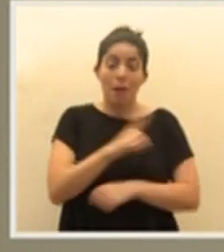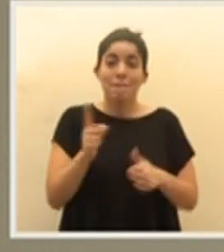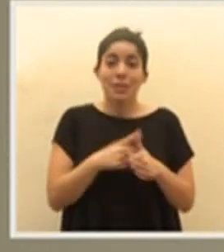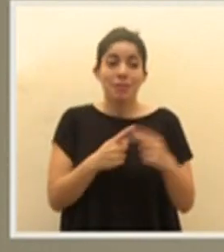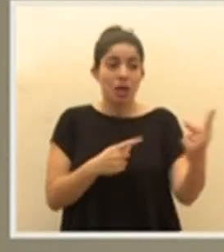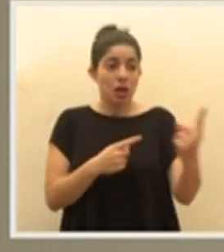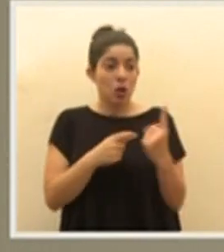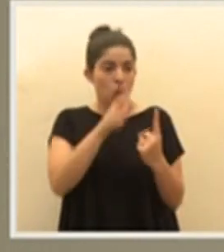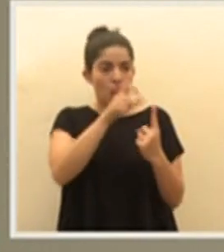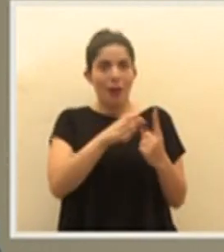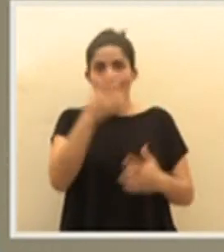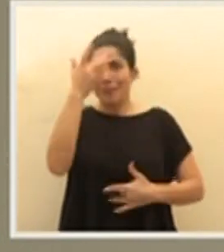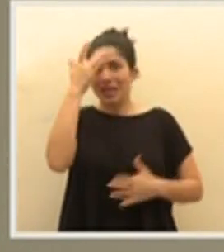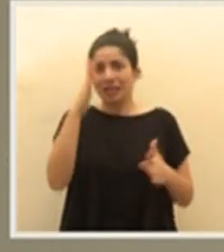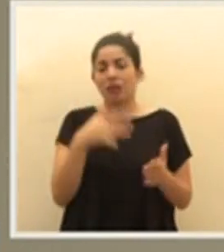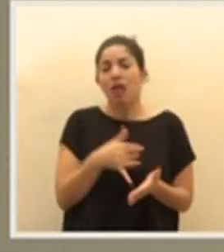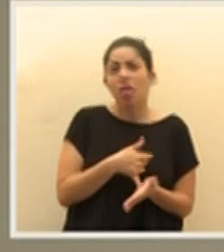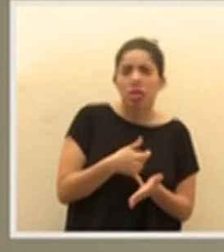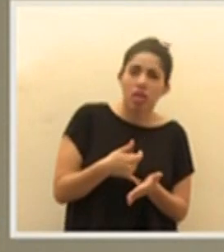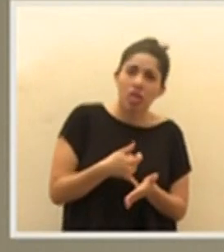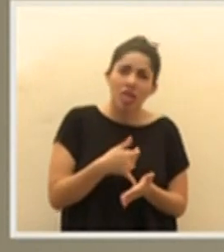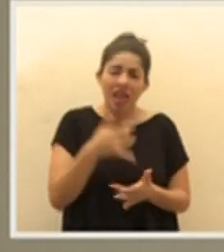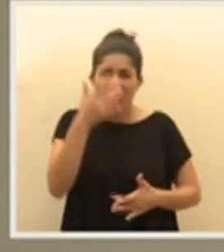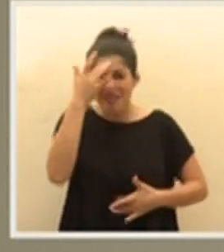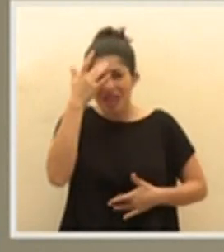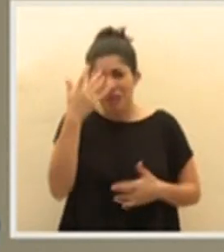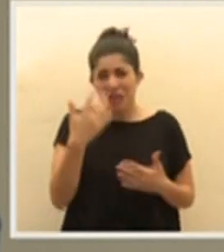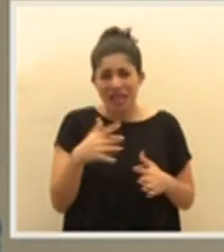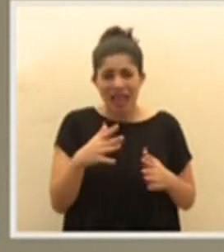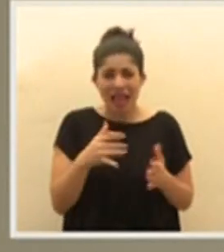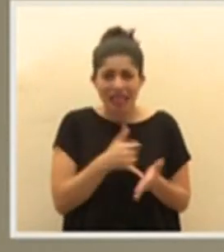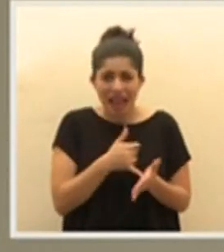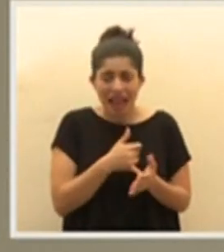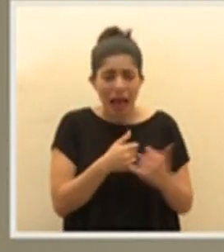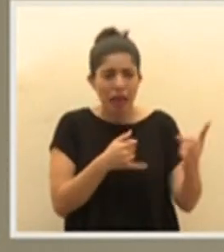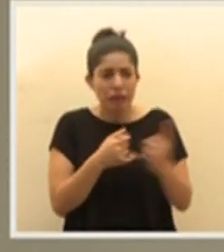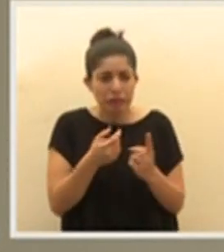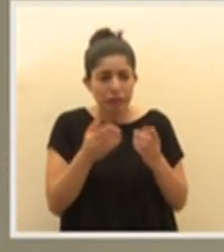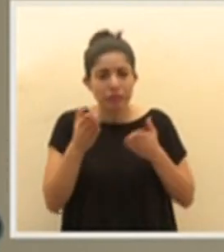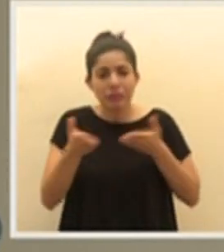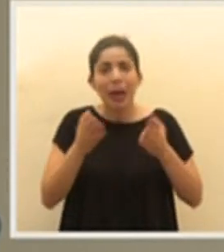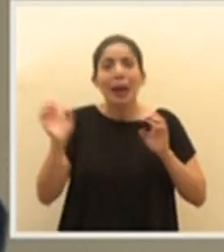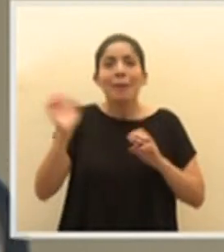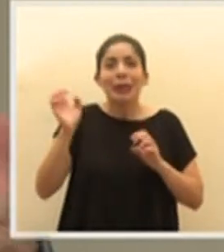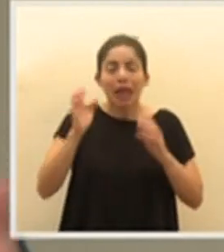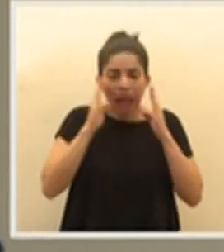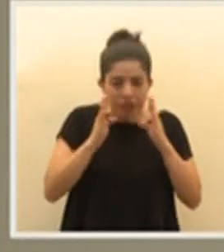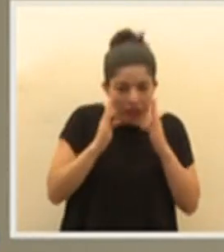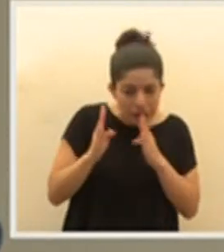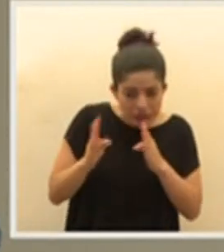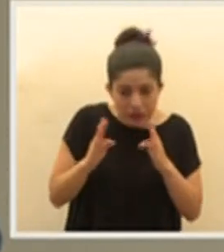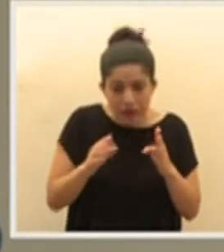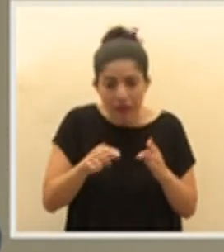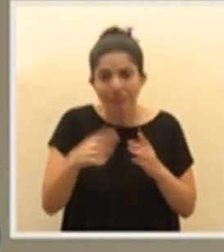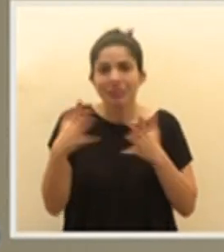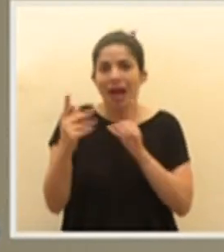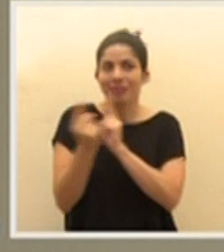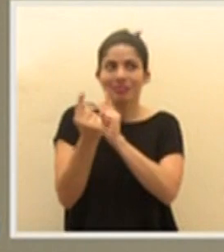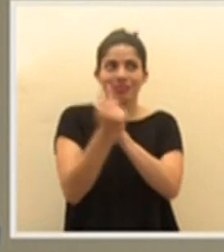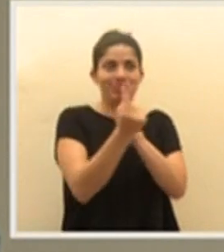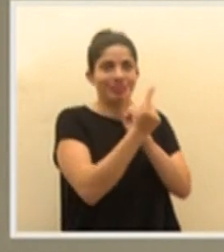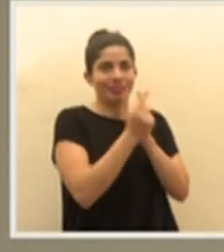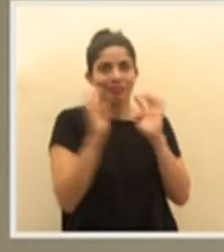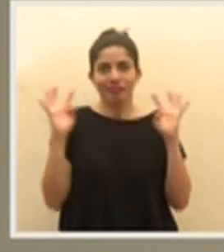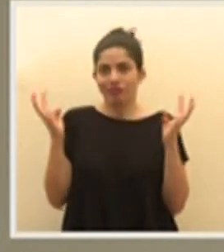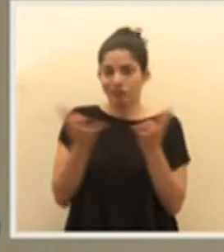un paciente descompensado con una enfermedad crónica, fue atendido en el servicio de emergencias, tuvo una serie de contactos.